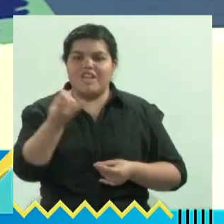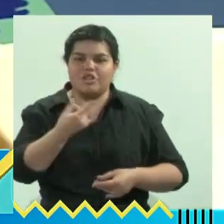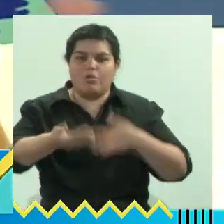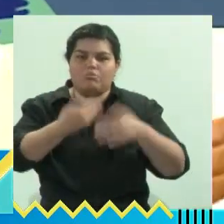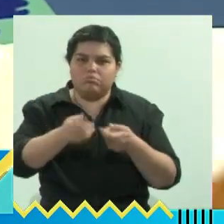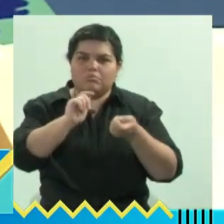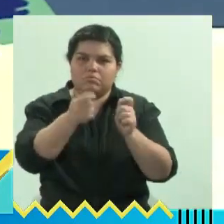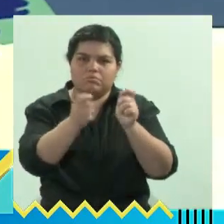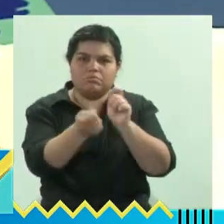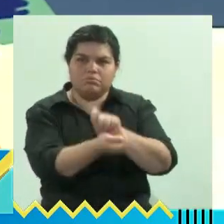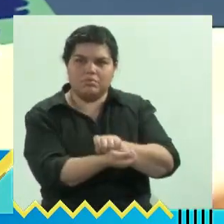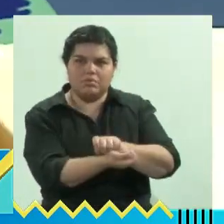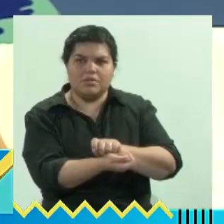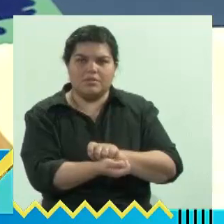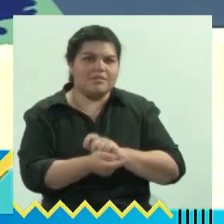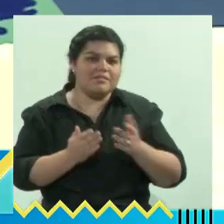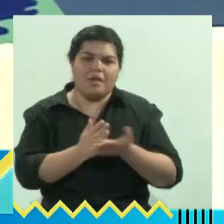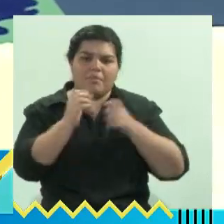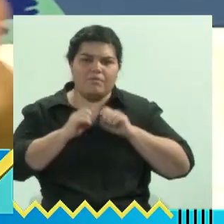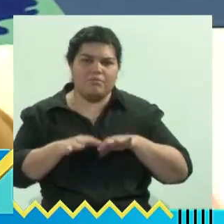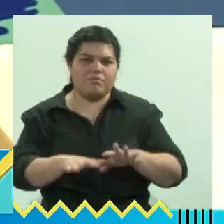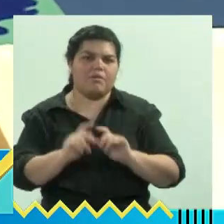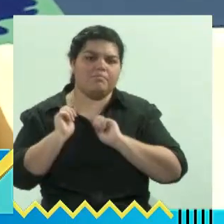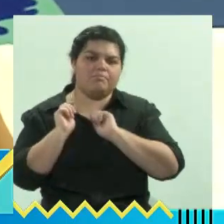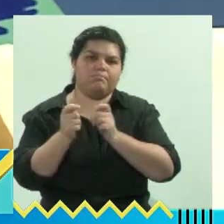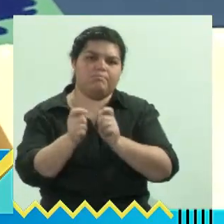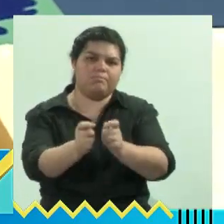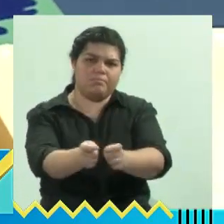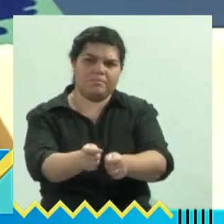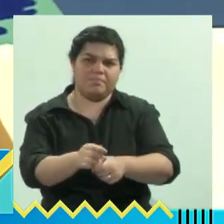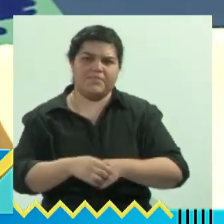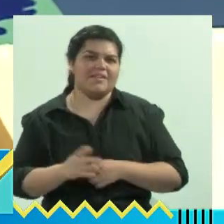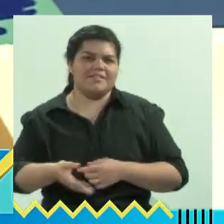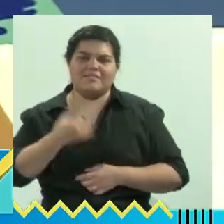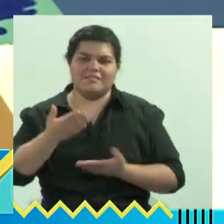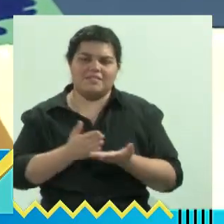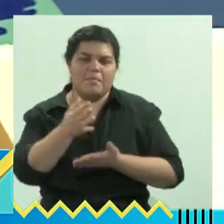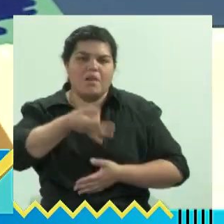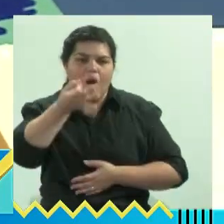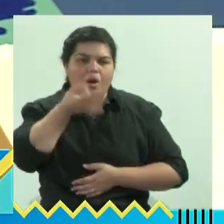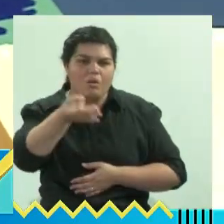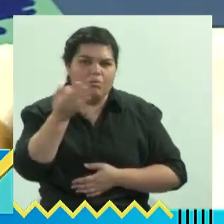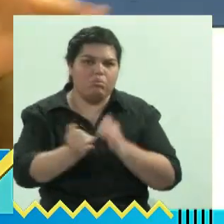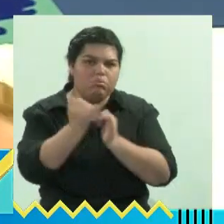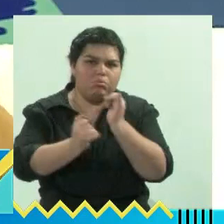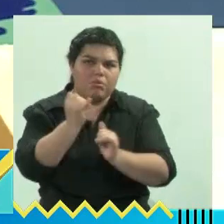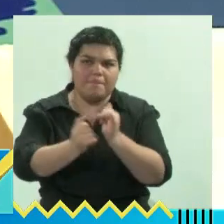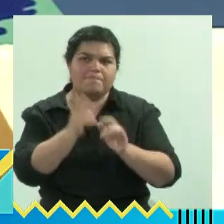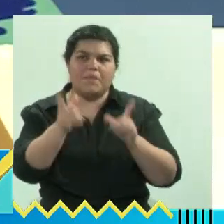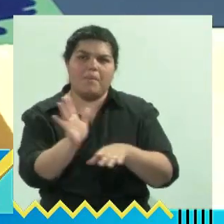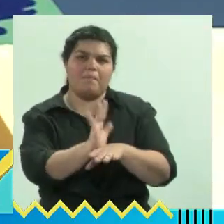actualizándose, reformulándose y estando presentes, digamos, y transmitiendo. Bueno, la transmisión oral también es muy fuerte, digamos. Pero bueno, estas